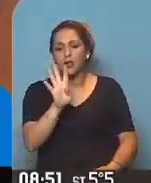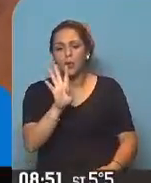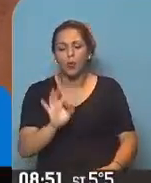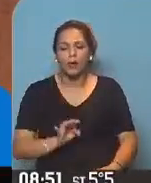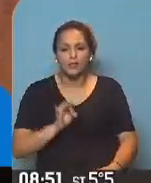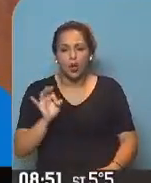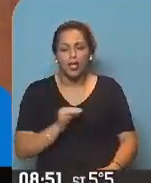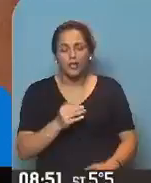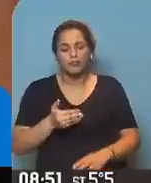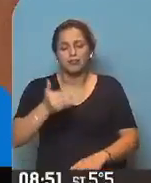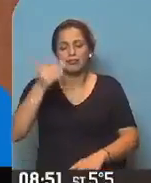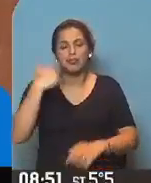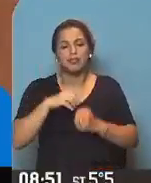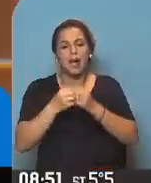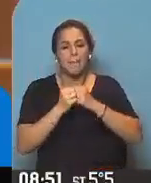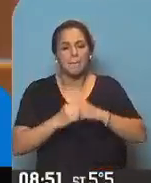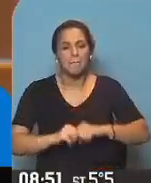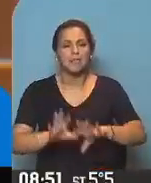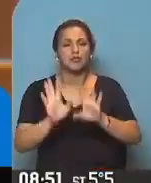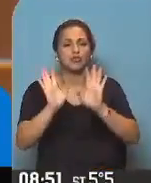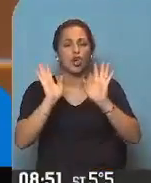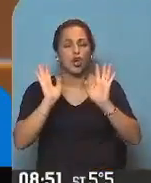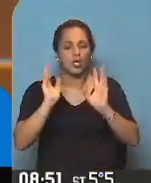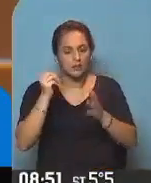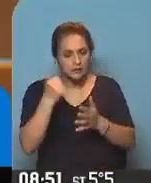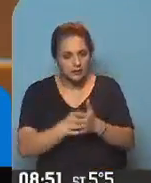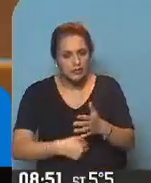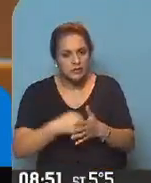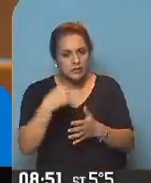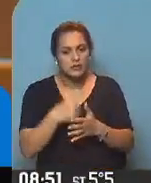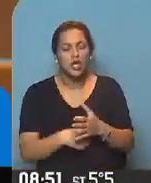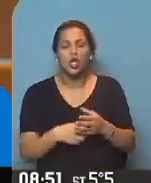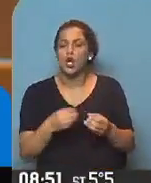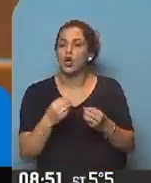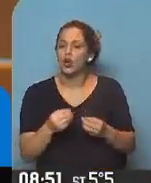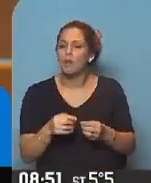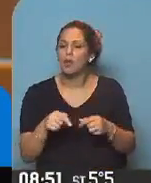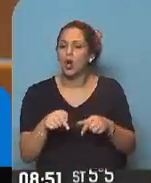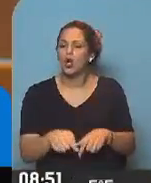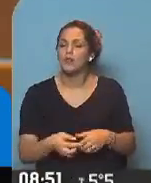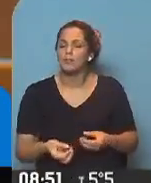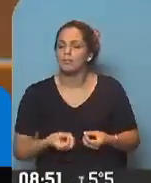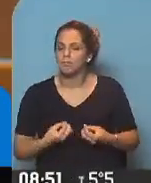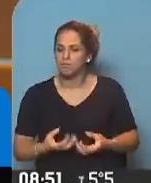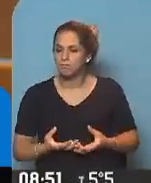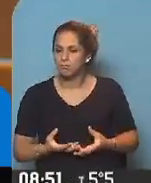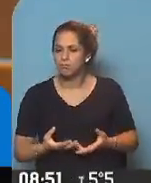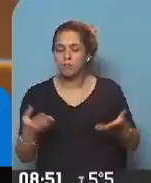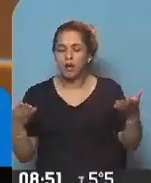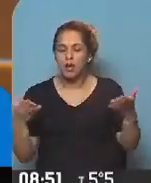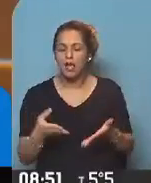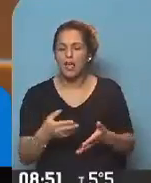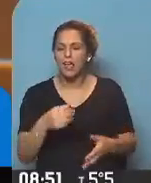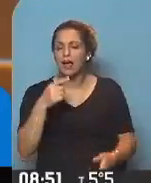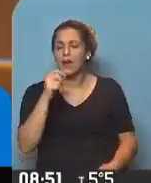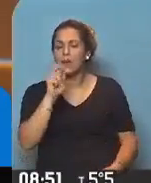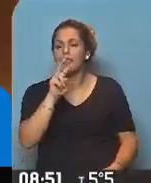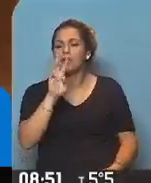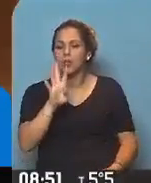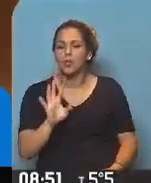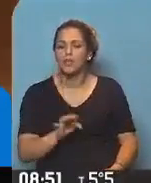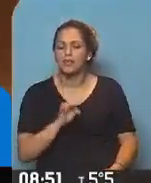siendo algo tirado este con mucho esfuerzo como nos encontramos que es lo que nos trae de esta edición 24